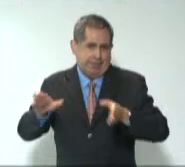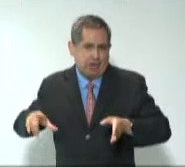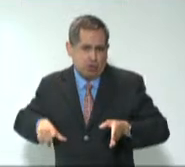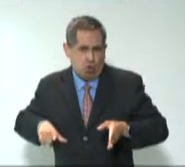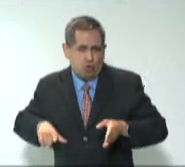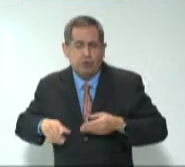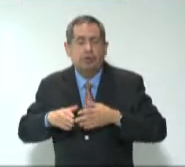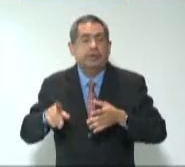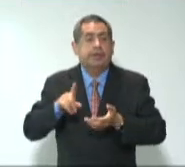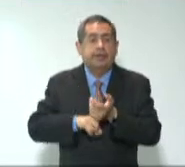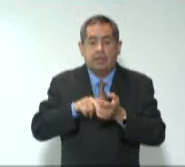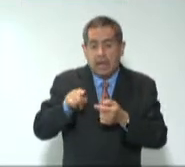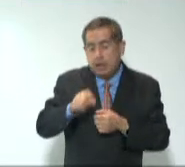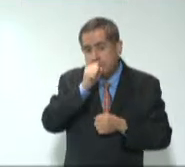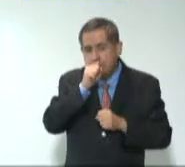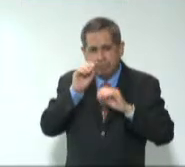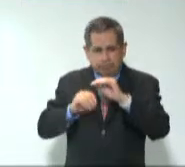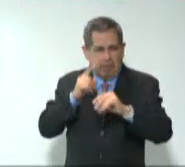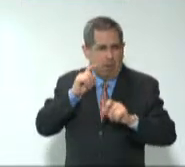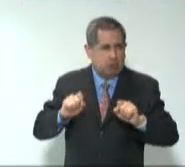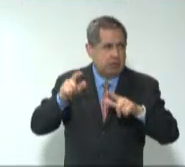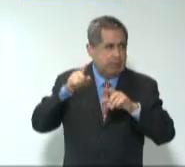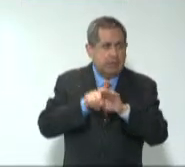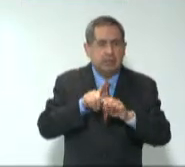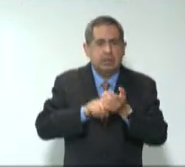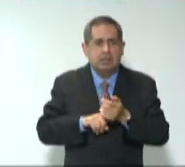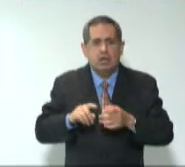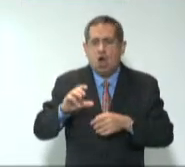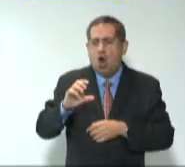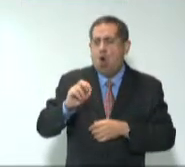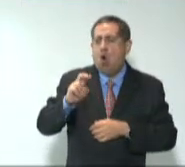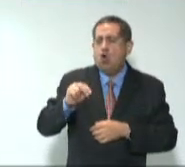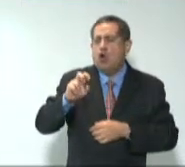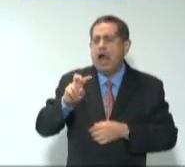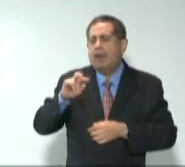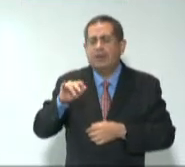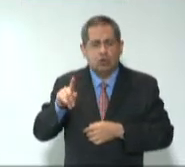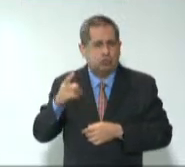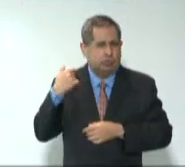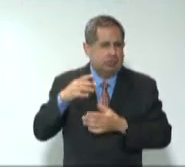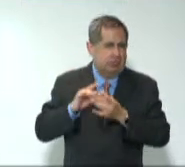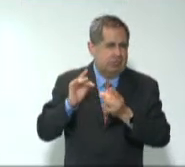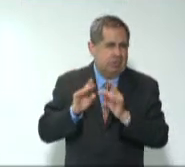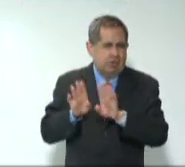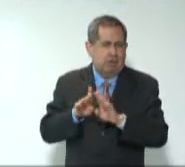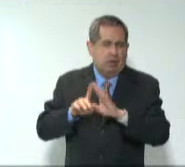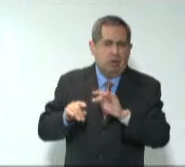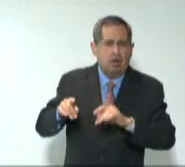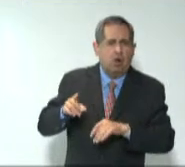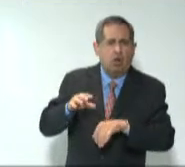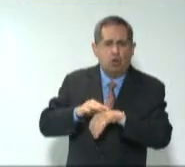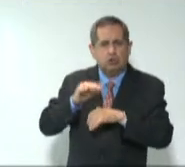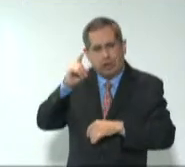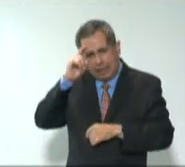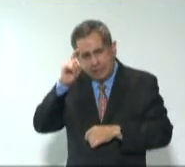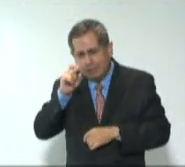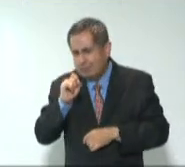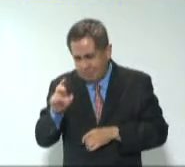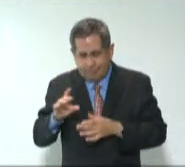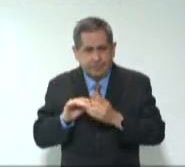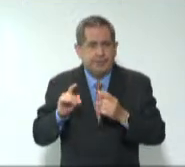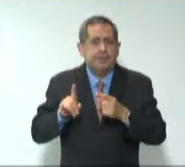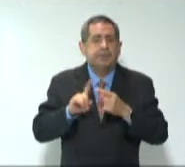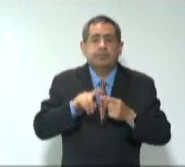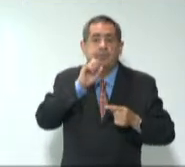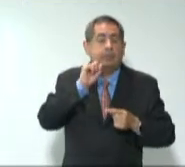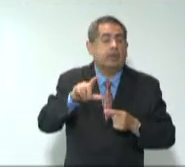aquí Dónde están ahorita vamos a ver los contenidos está el de coronavirus que ya que ya describía el doctor gatel está el que